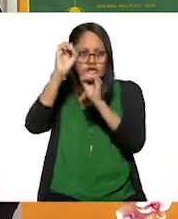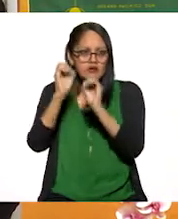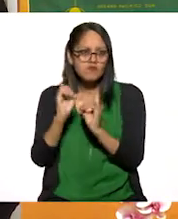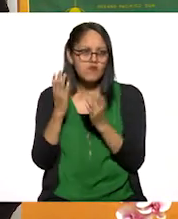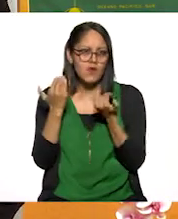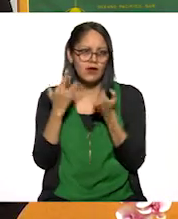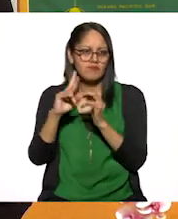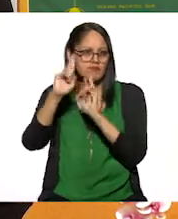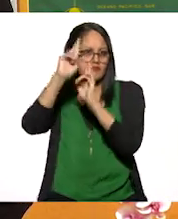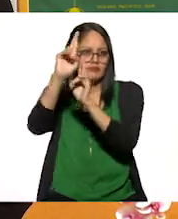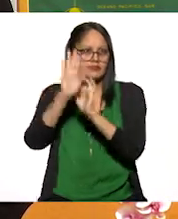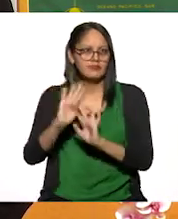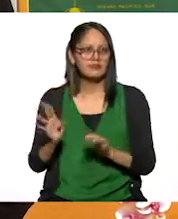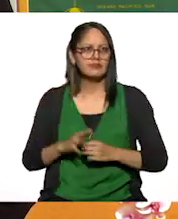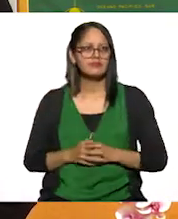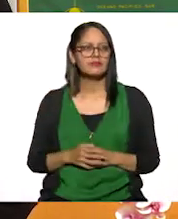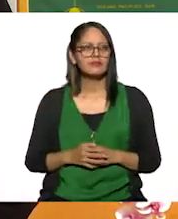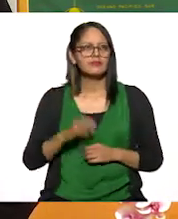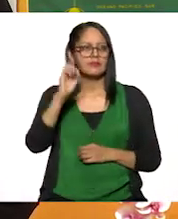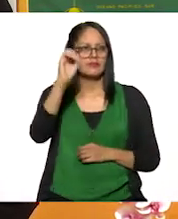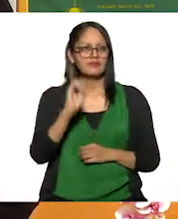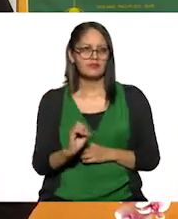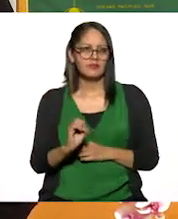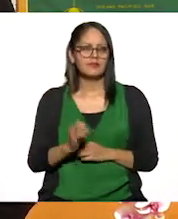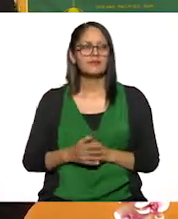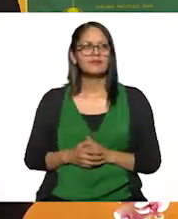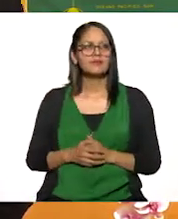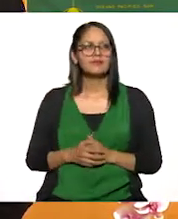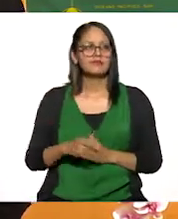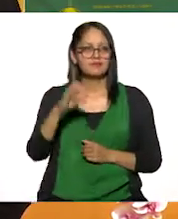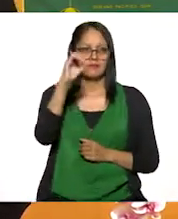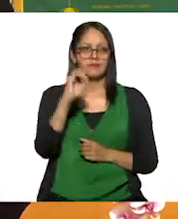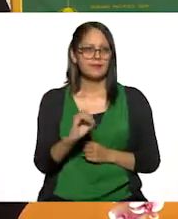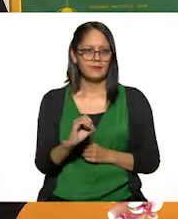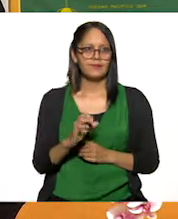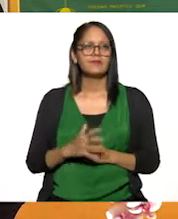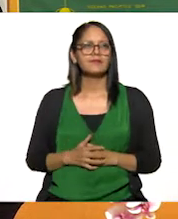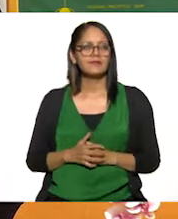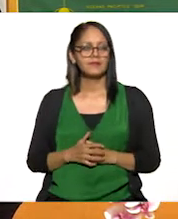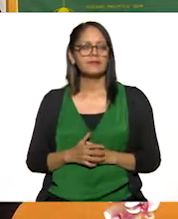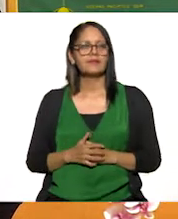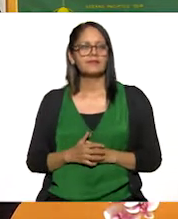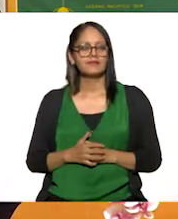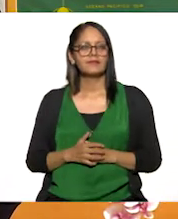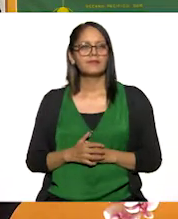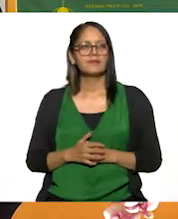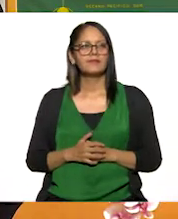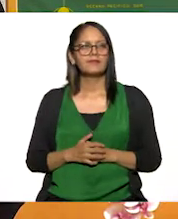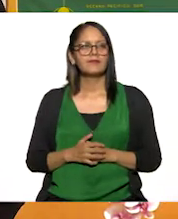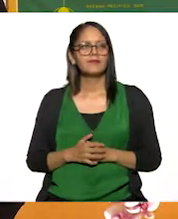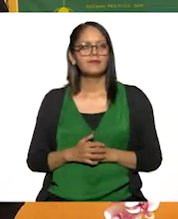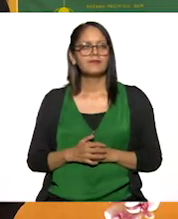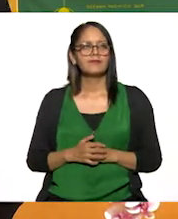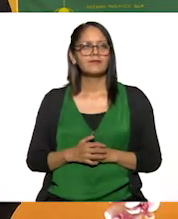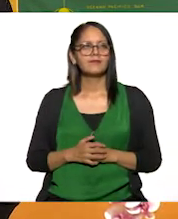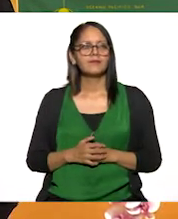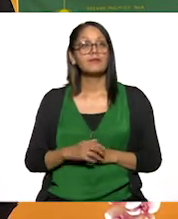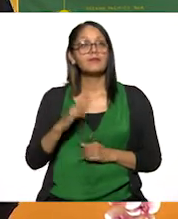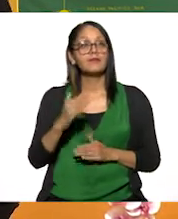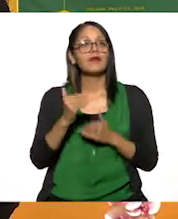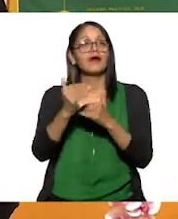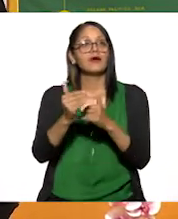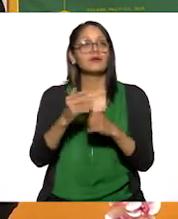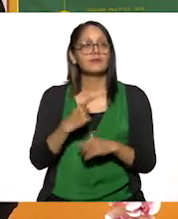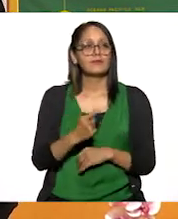a respetar los espacios. 0, 0 más 0, otra vez otro 0. Y ahora